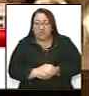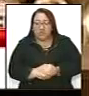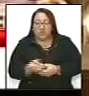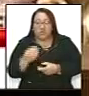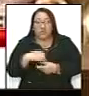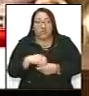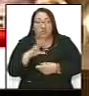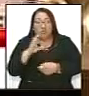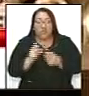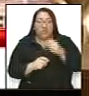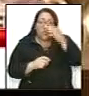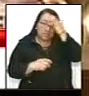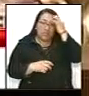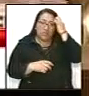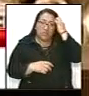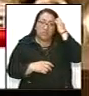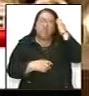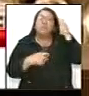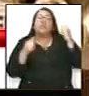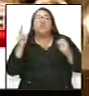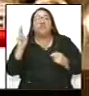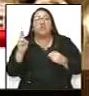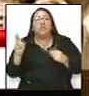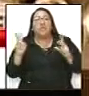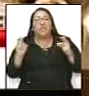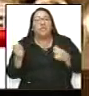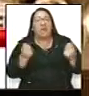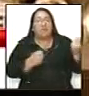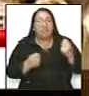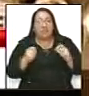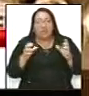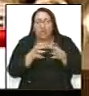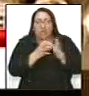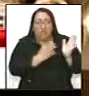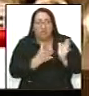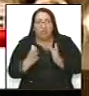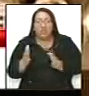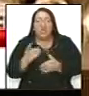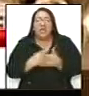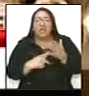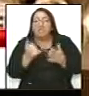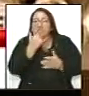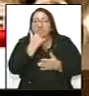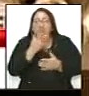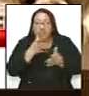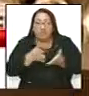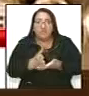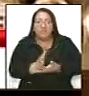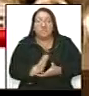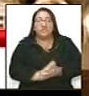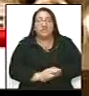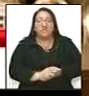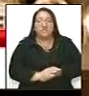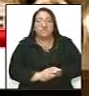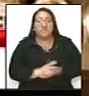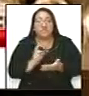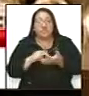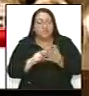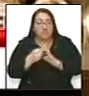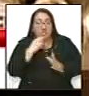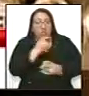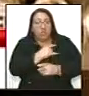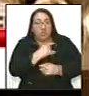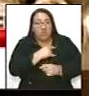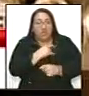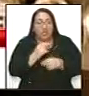su personal, tanto docente como administrativo. ¿Qué es lo que ha ocurrido en el camino, señora presidenta? Resulta que la Universidad